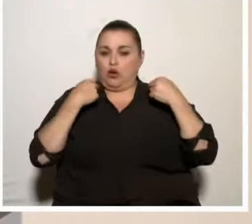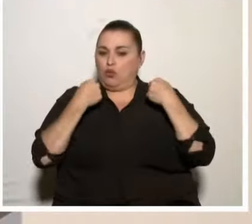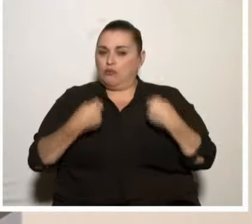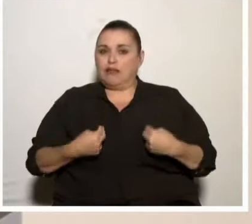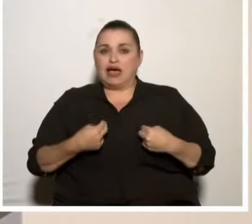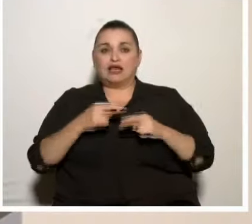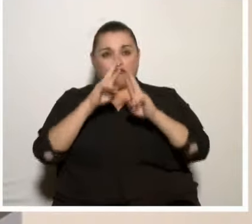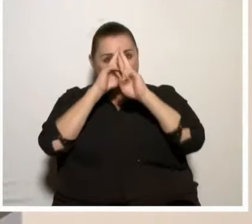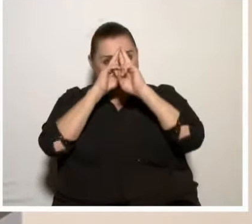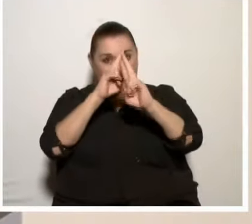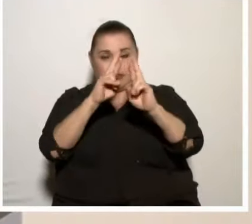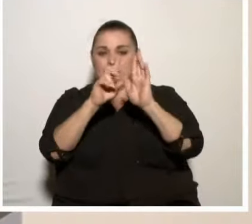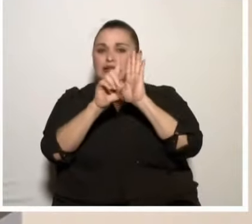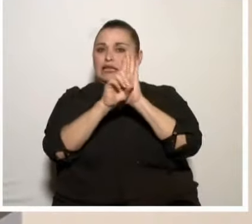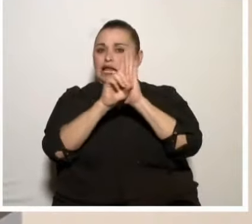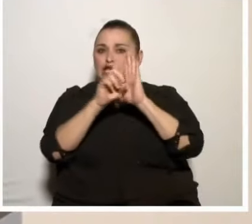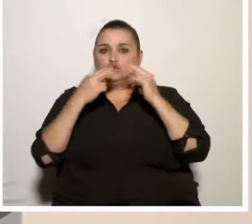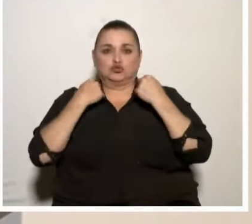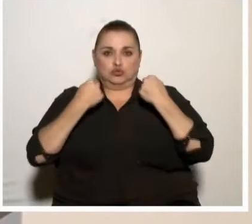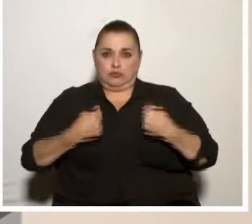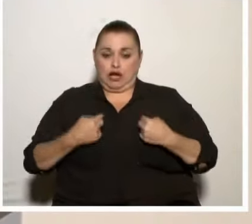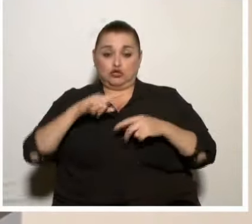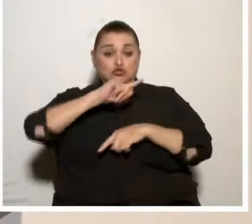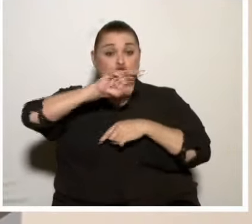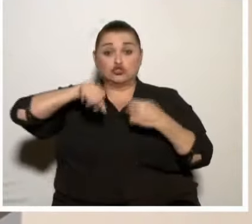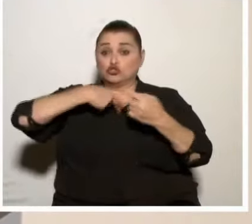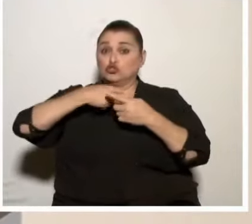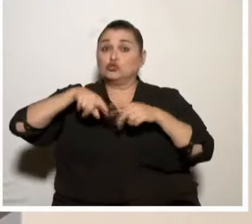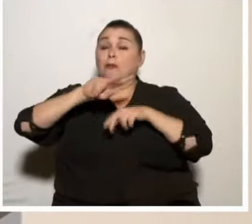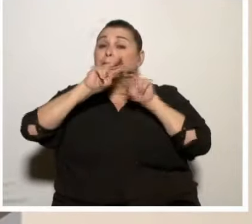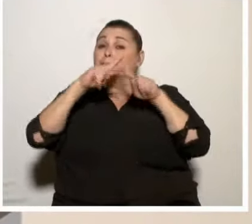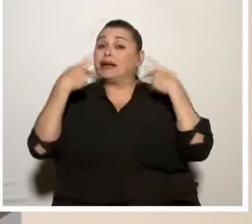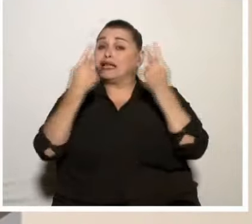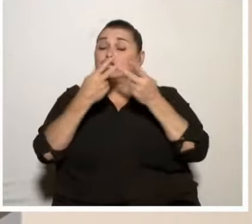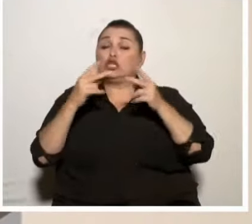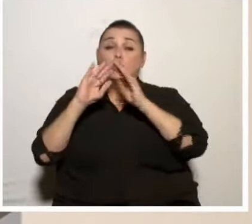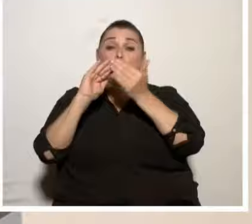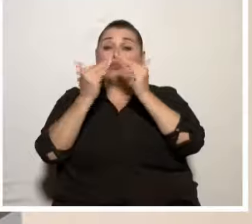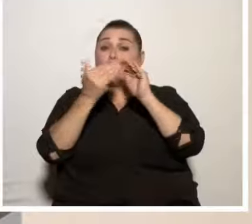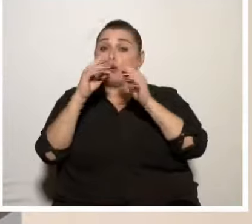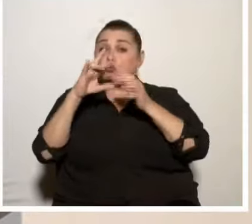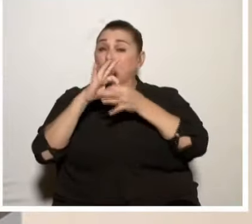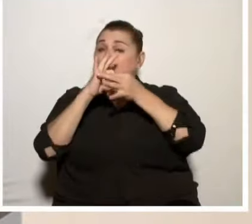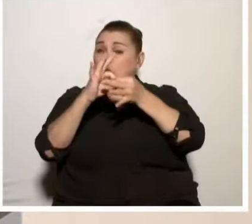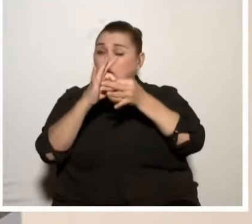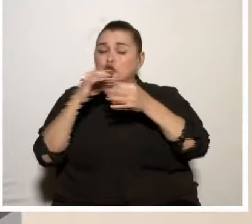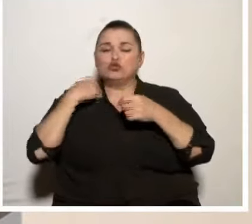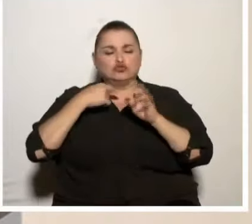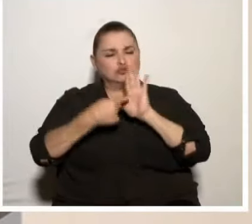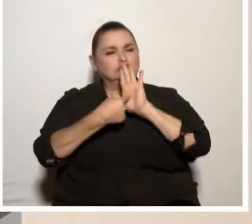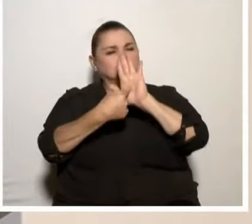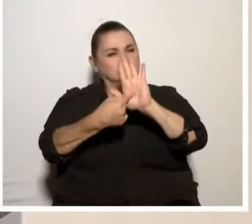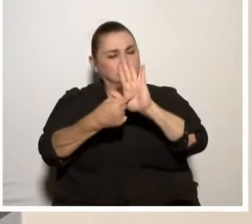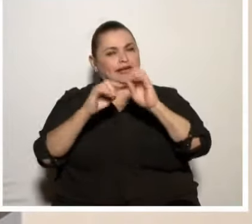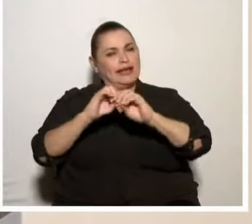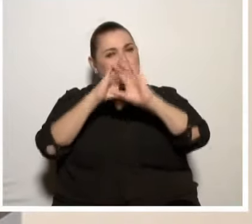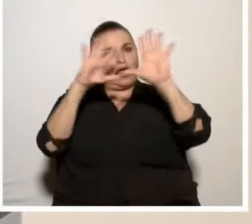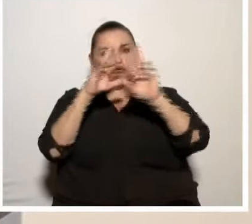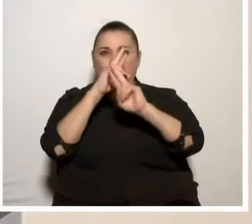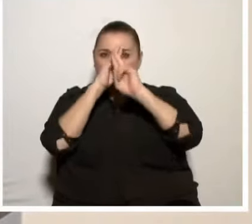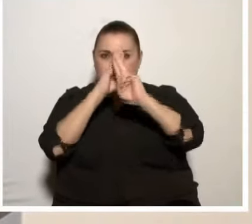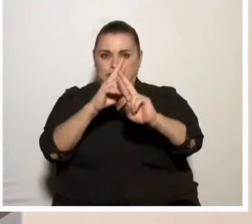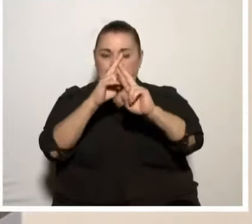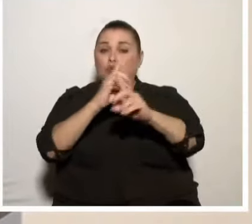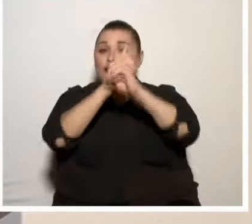los derechos humanos y nosotros como Partido Pueblo Unido hemos señalado abiertamente y claramente un claro respeto, no solamente a